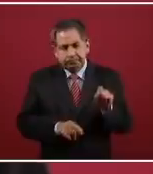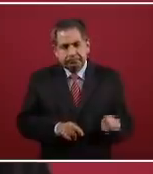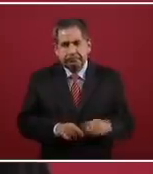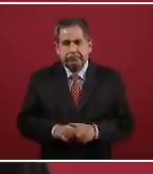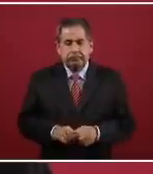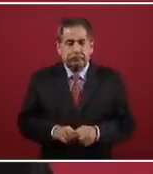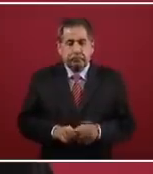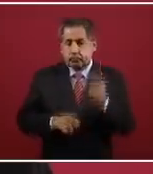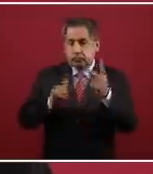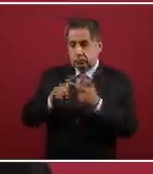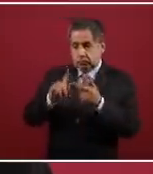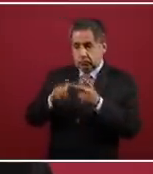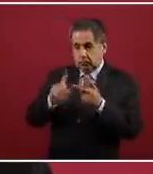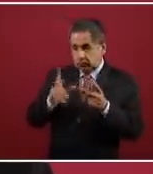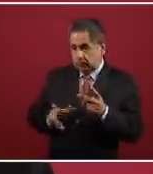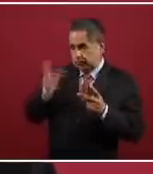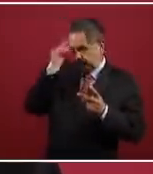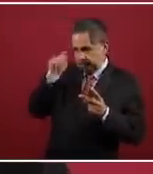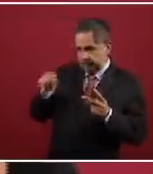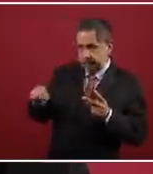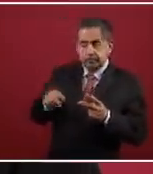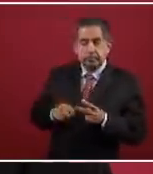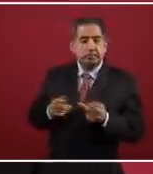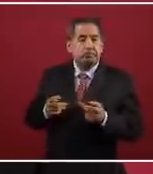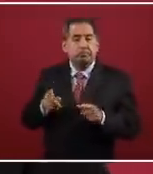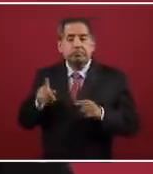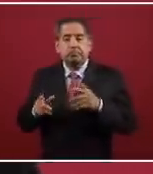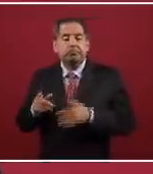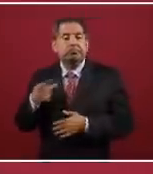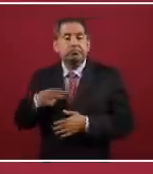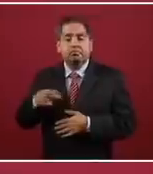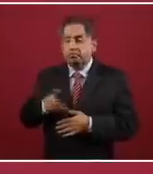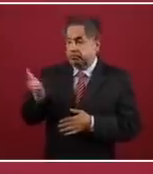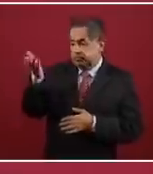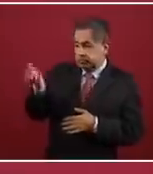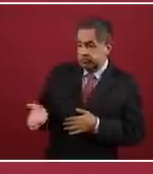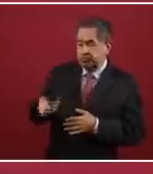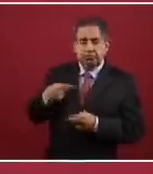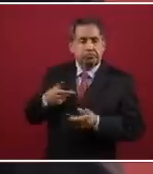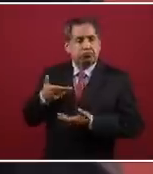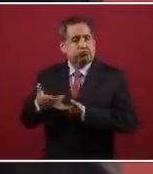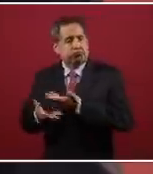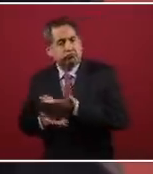La otra lección, depende mucho del servidor público.